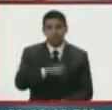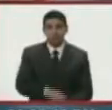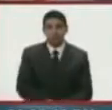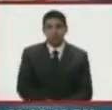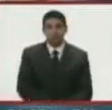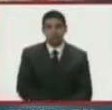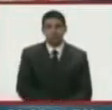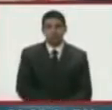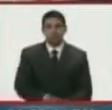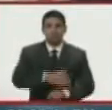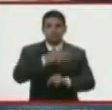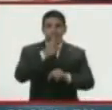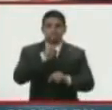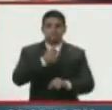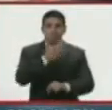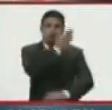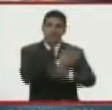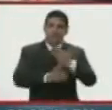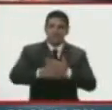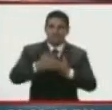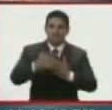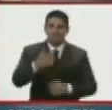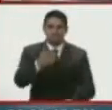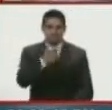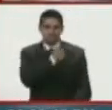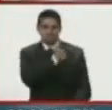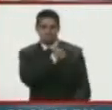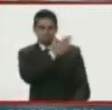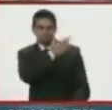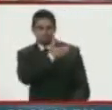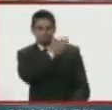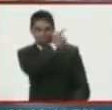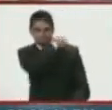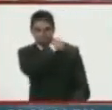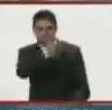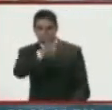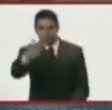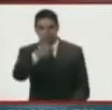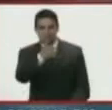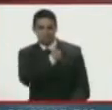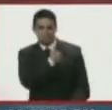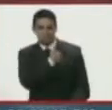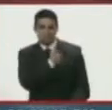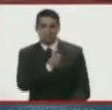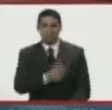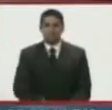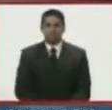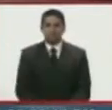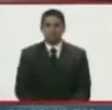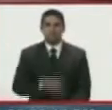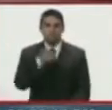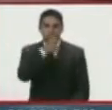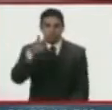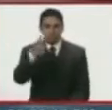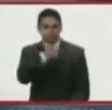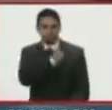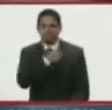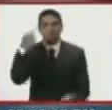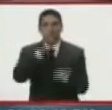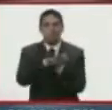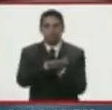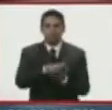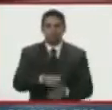en región supraescapular derecha. Una herida de bala en región supraescapular derecha. Llegó sin signos vitales, está